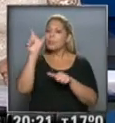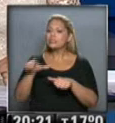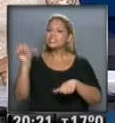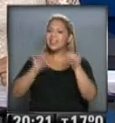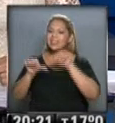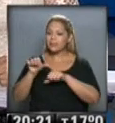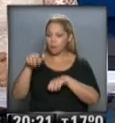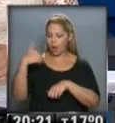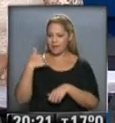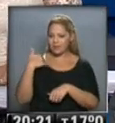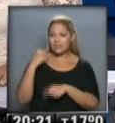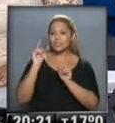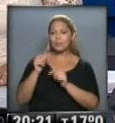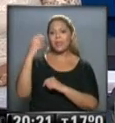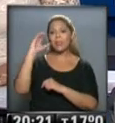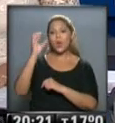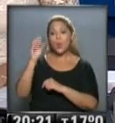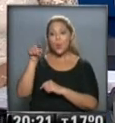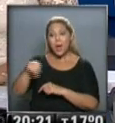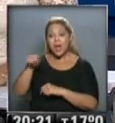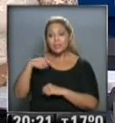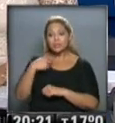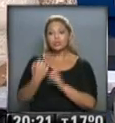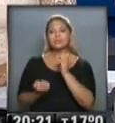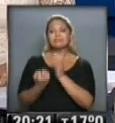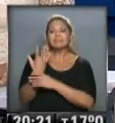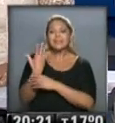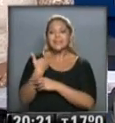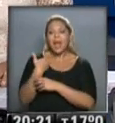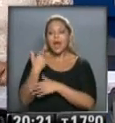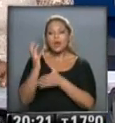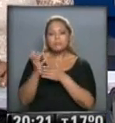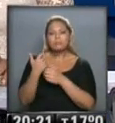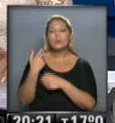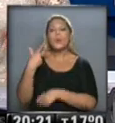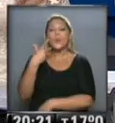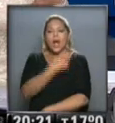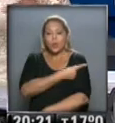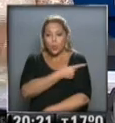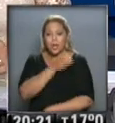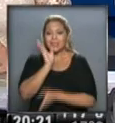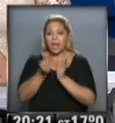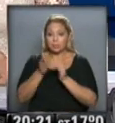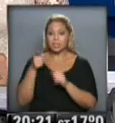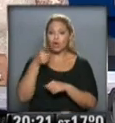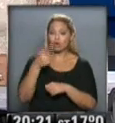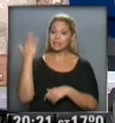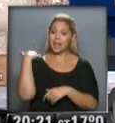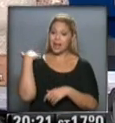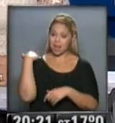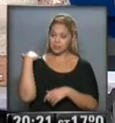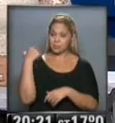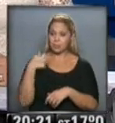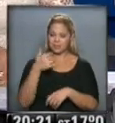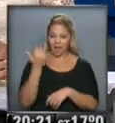argentinos y cubanos desarrollaron la primera vacuna terapéutica contra el cáncer de pulmón. Como bien explicaba recién